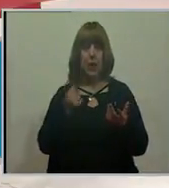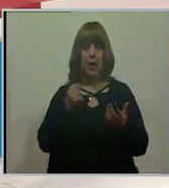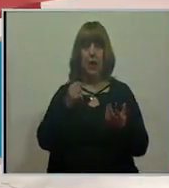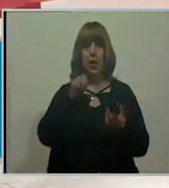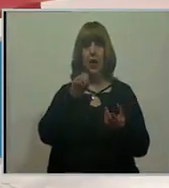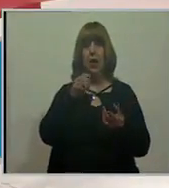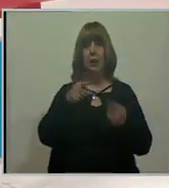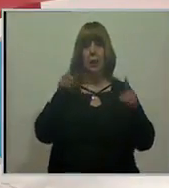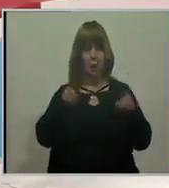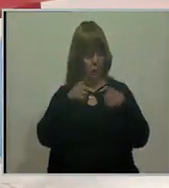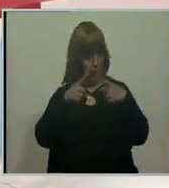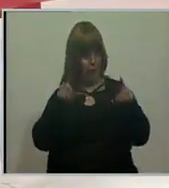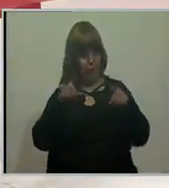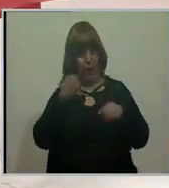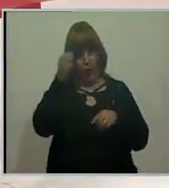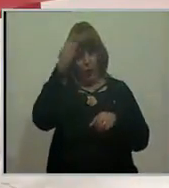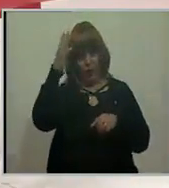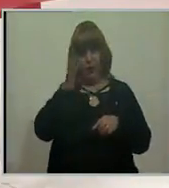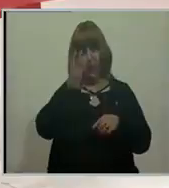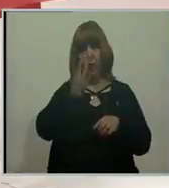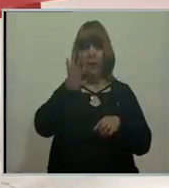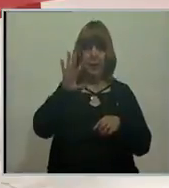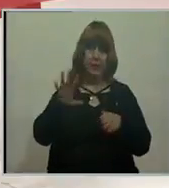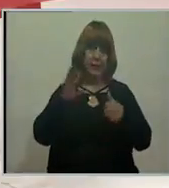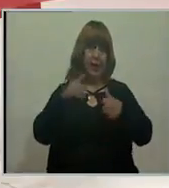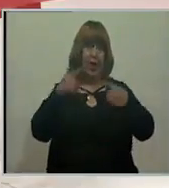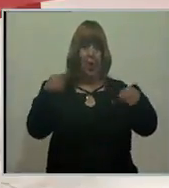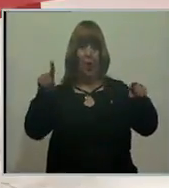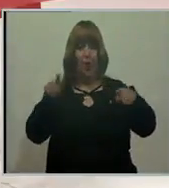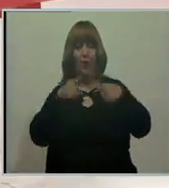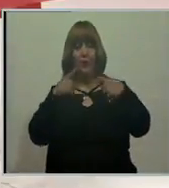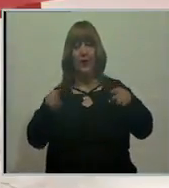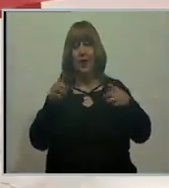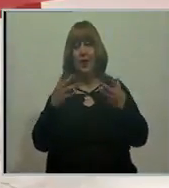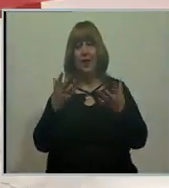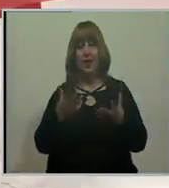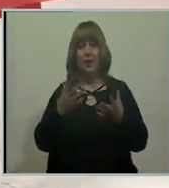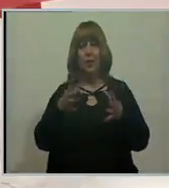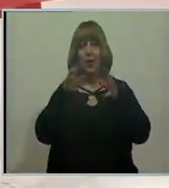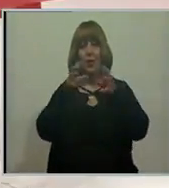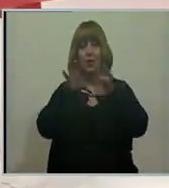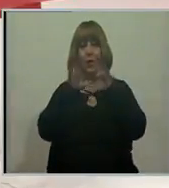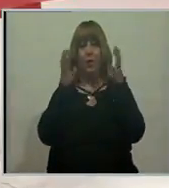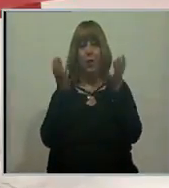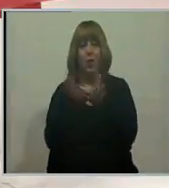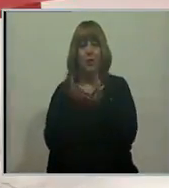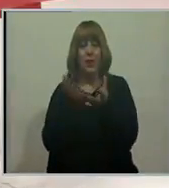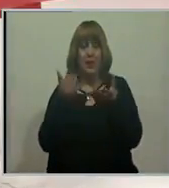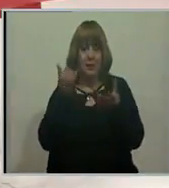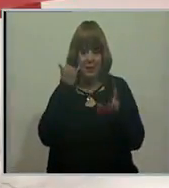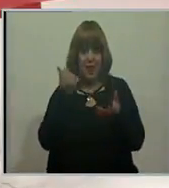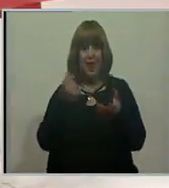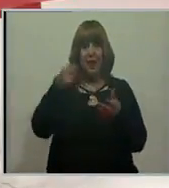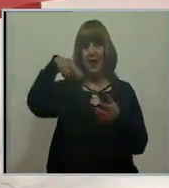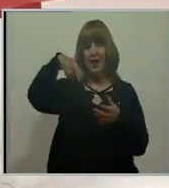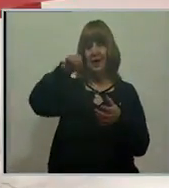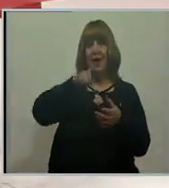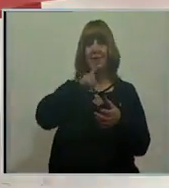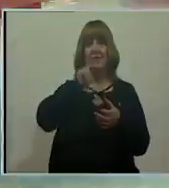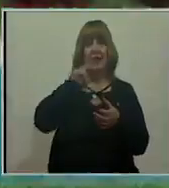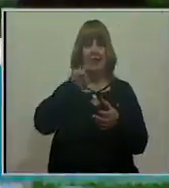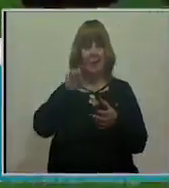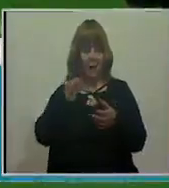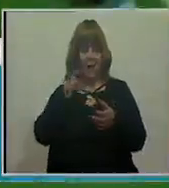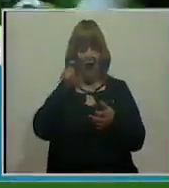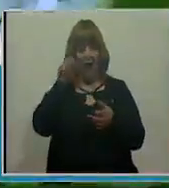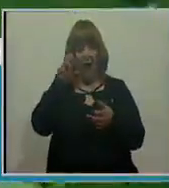45, 46. Algo por el estilo. Lo de Maluma, la de La Gaseosa. Lo importante es que tenemos la propia. Claro. Tenemos a Natalia Oreiro representándonos